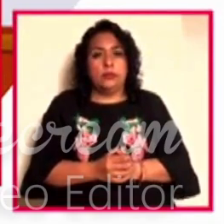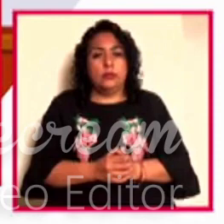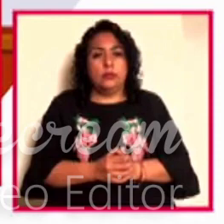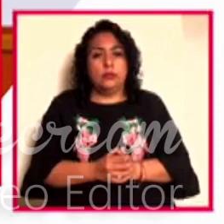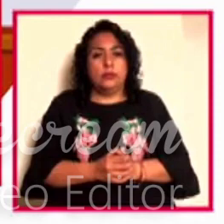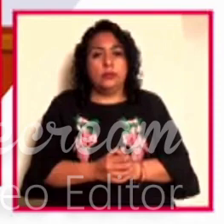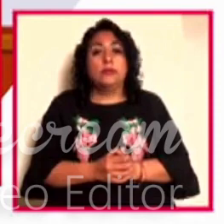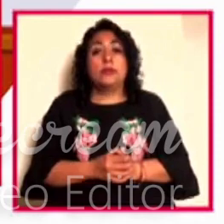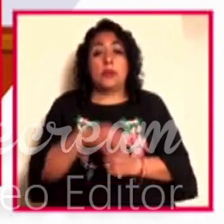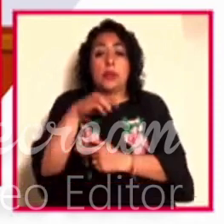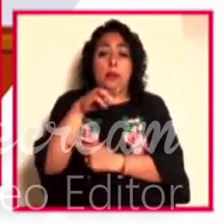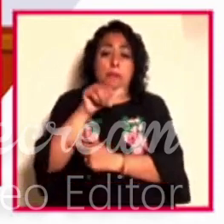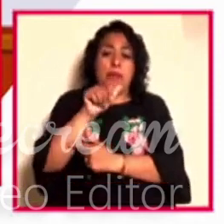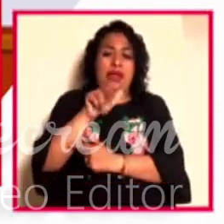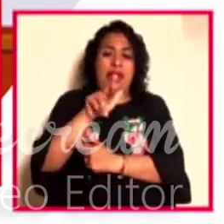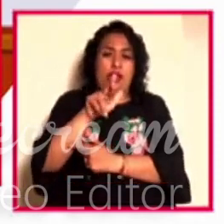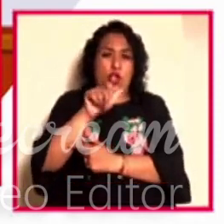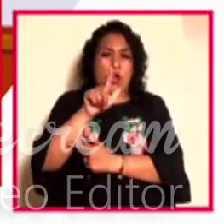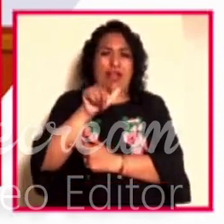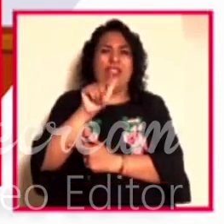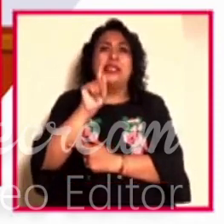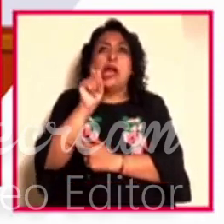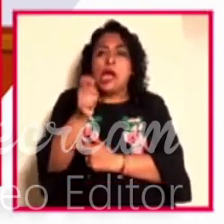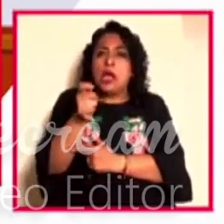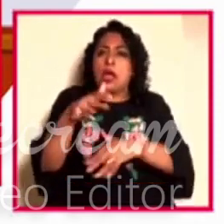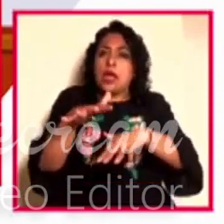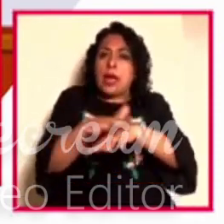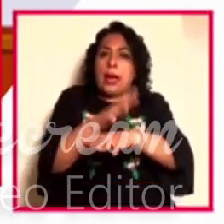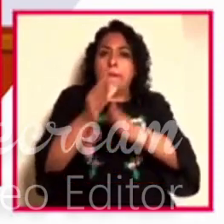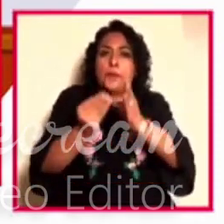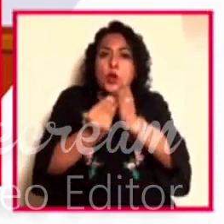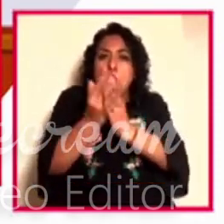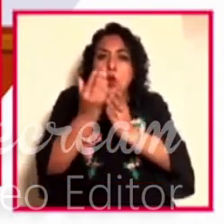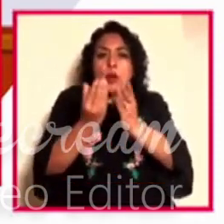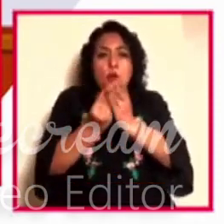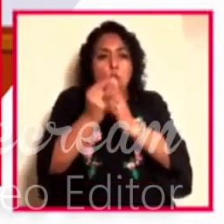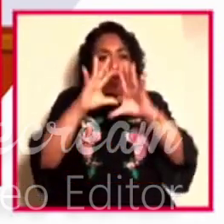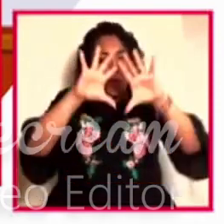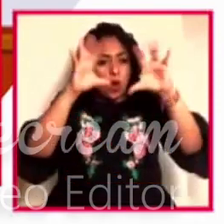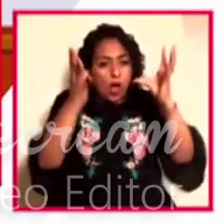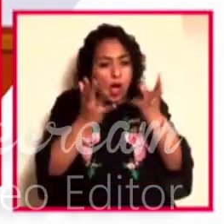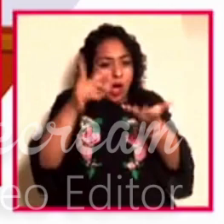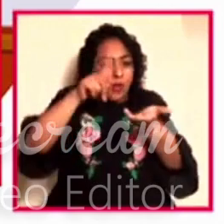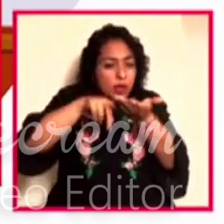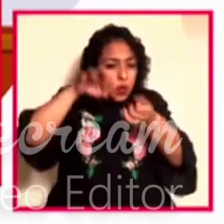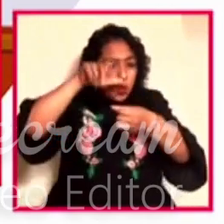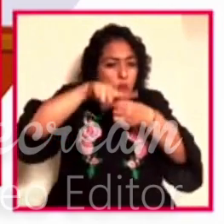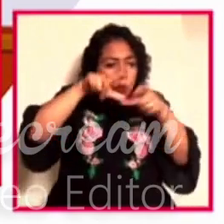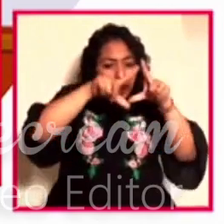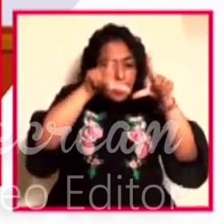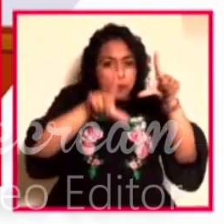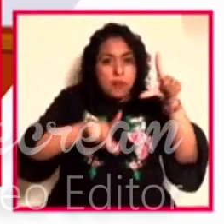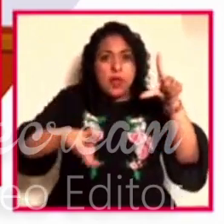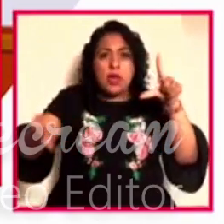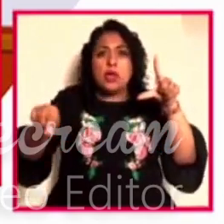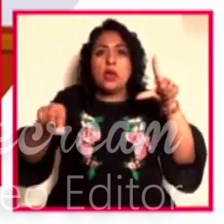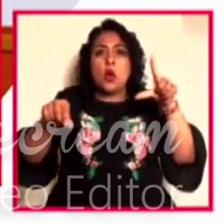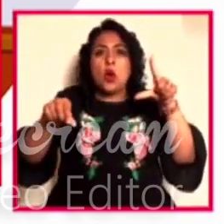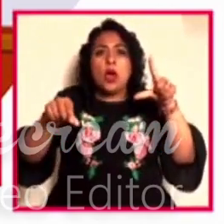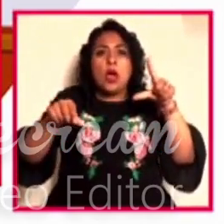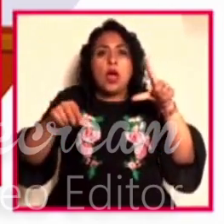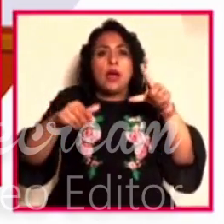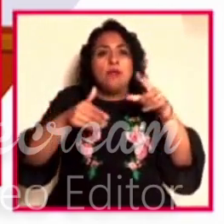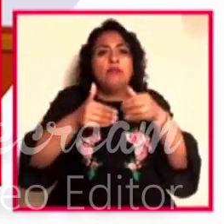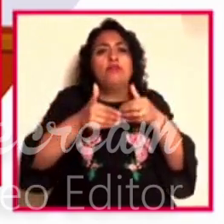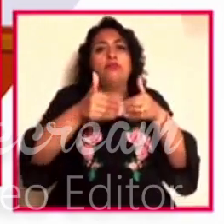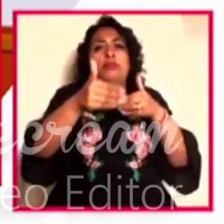Mario Lavista significó una renovación en la esfera cultural del país y abrió paso a una nueva etapa. Quizá